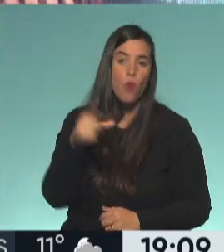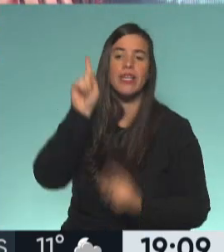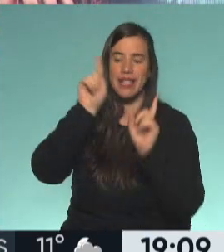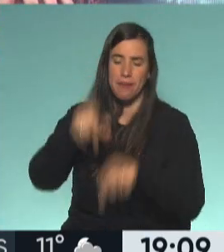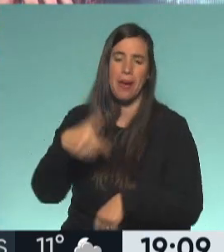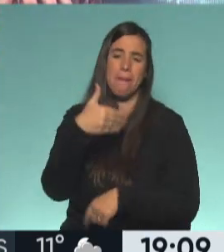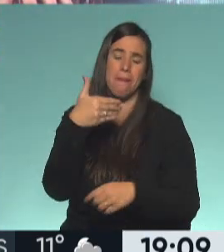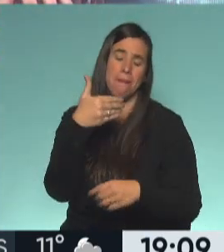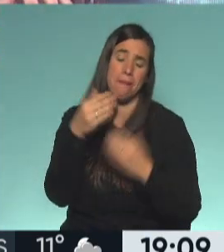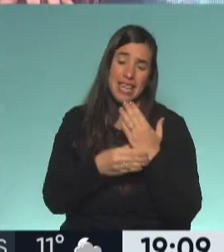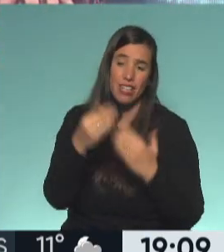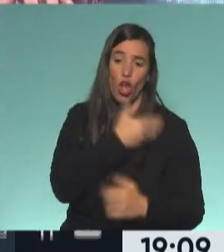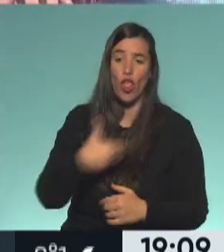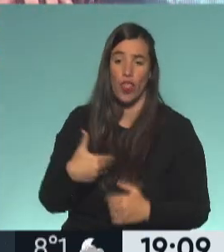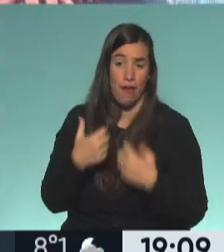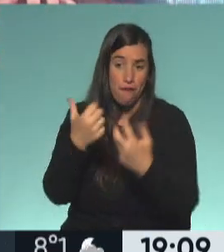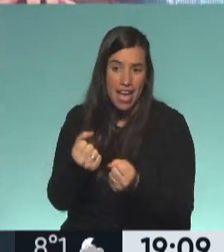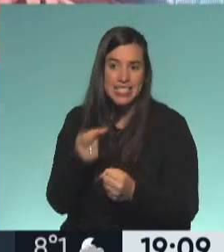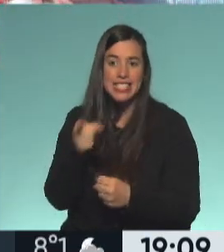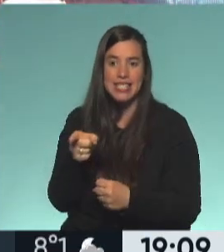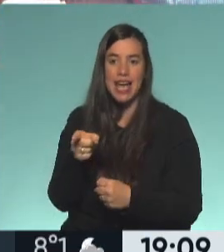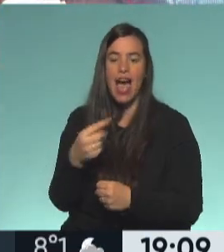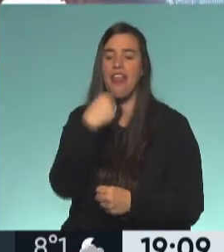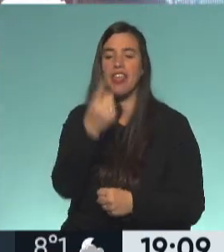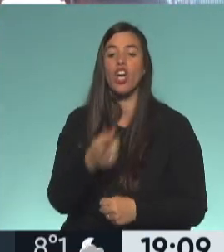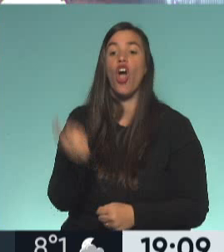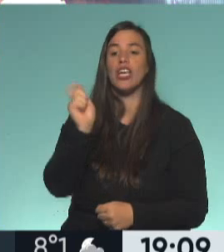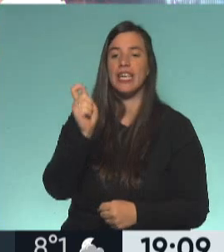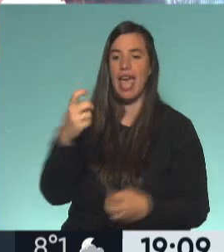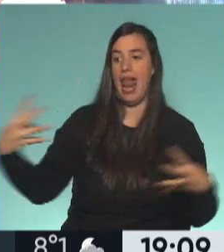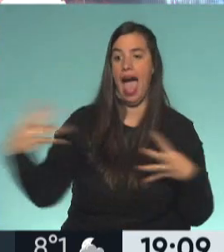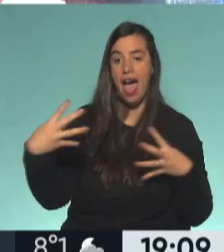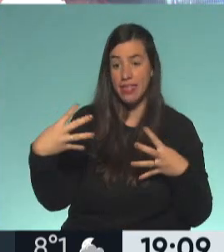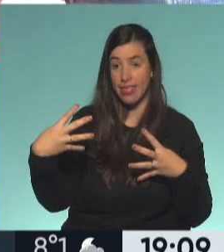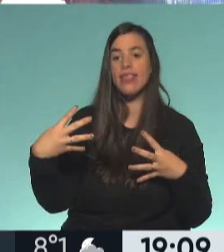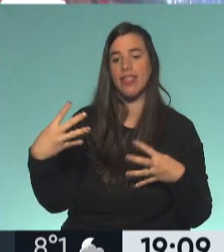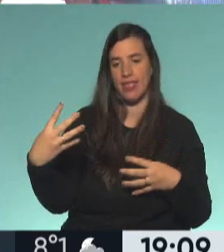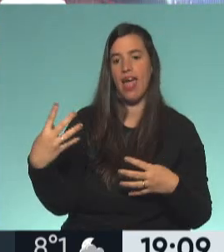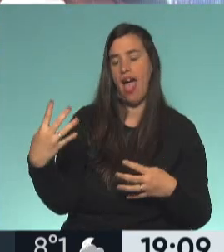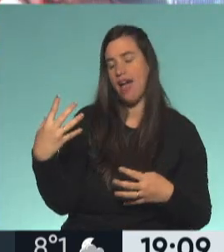que dijo: quien se atreva a atacar a ciudadanos israelíes se arrepentirá. Así que bueno, máxima